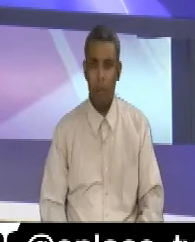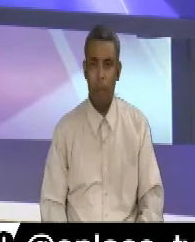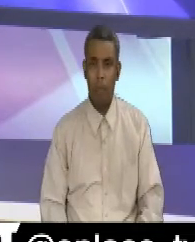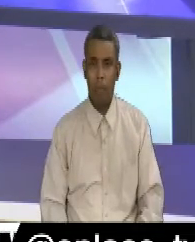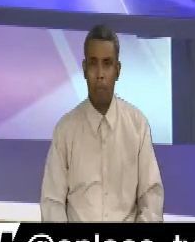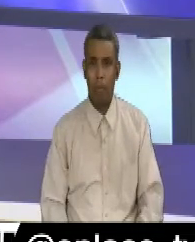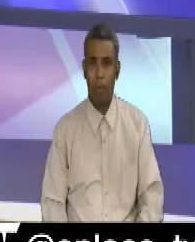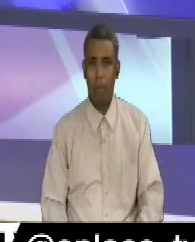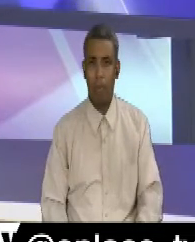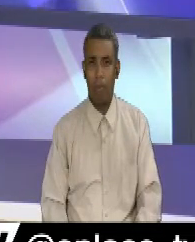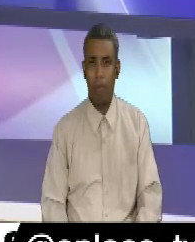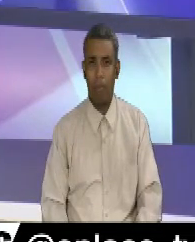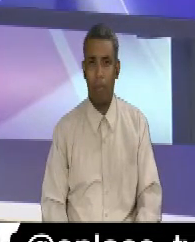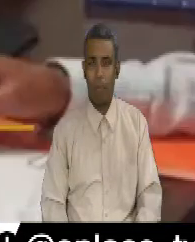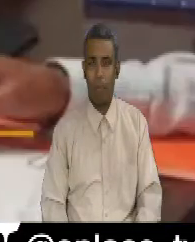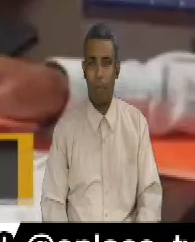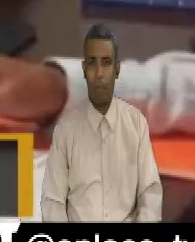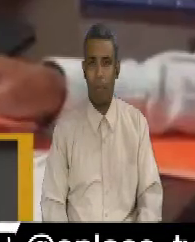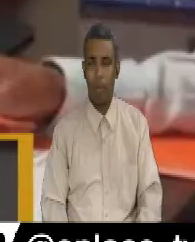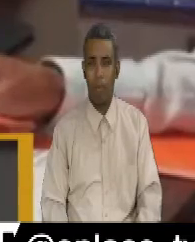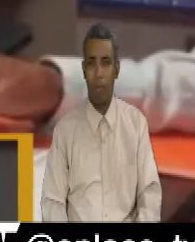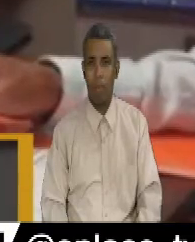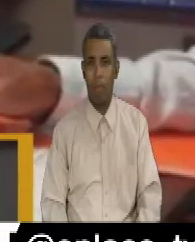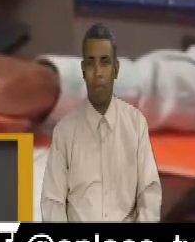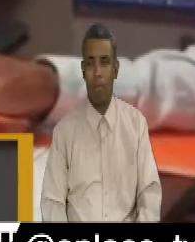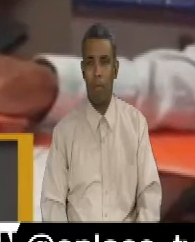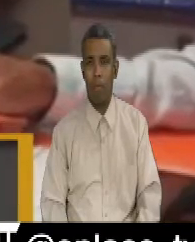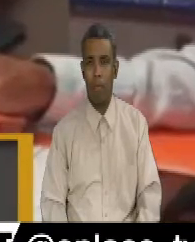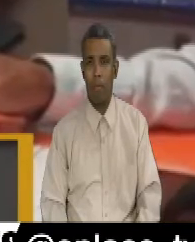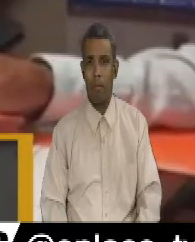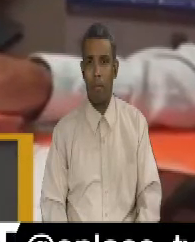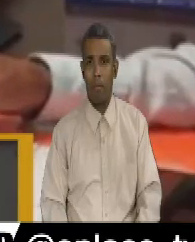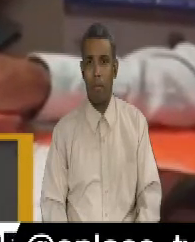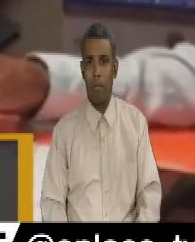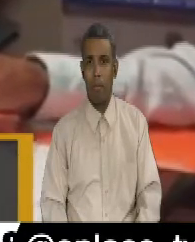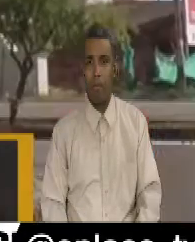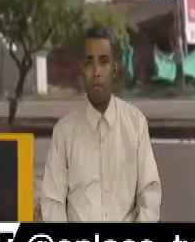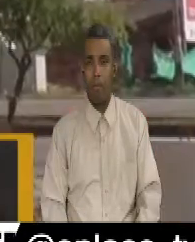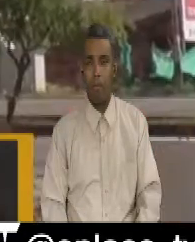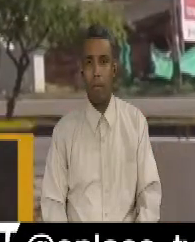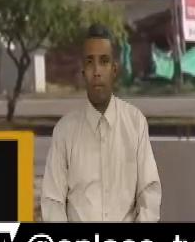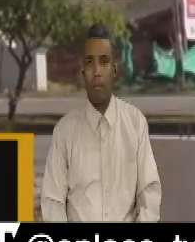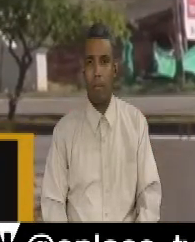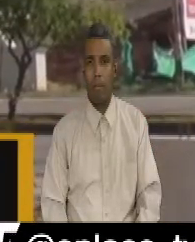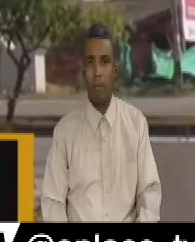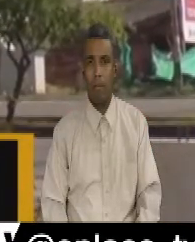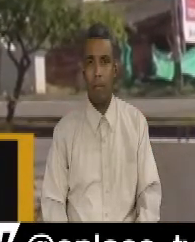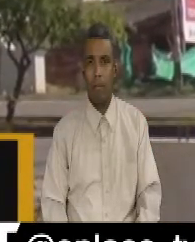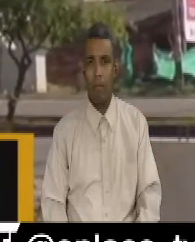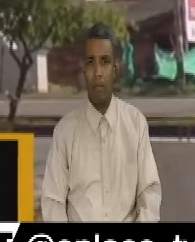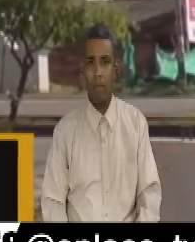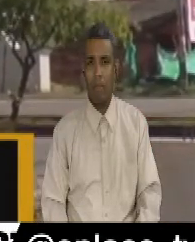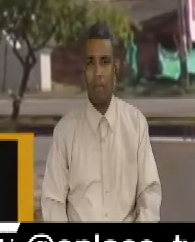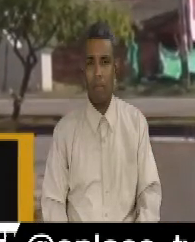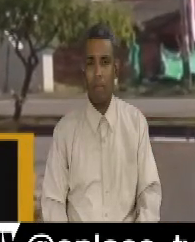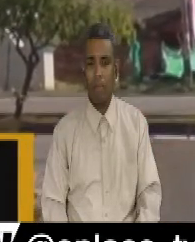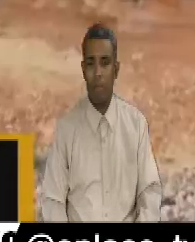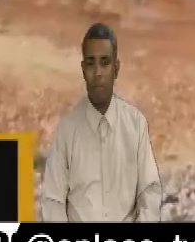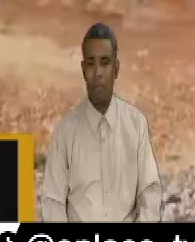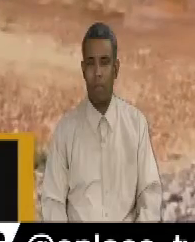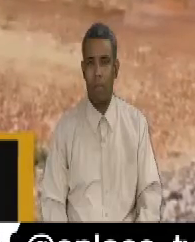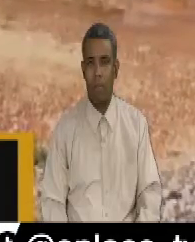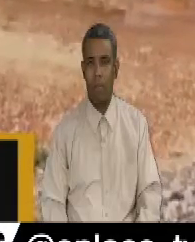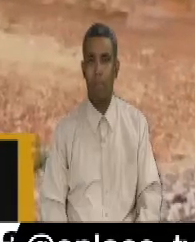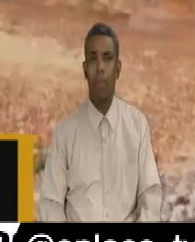Mauricio Mejía. El secretario de Infraestructura de Santander, Mauricio Mejía, expuso a Enlace Noticias el estado del puente peatonal del barrio